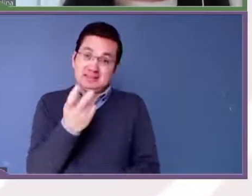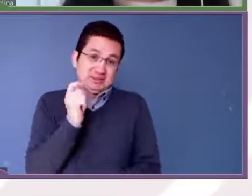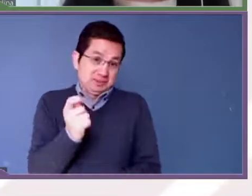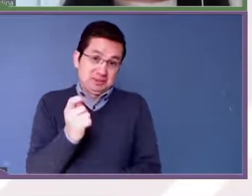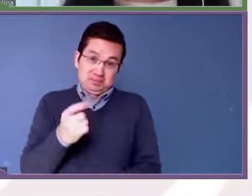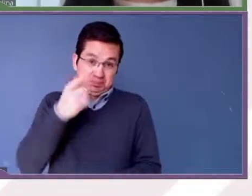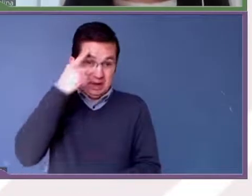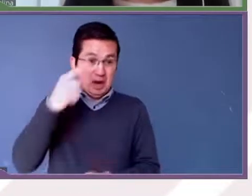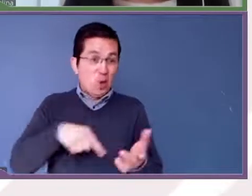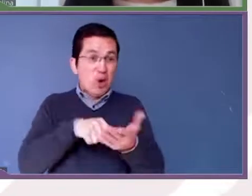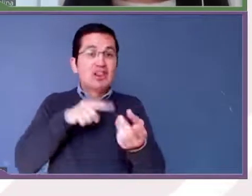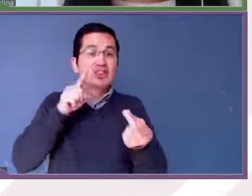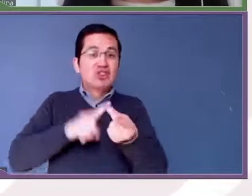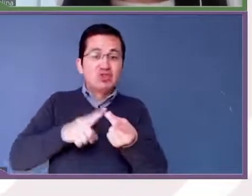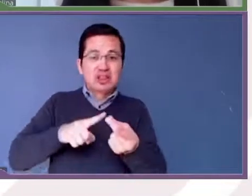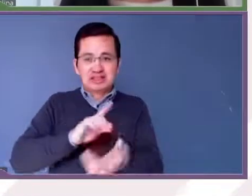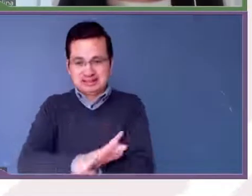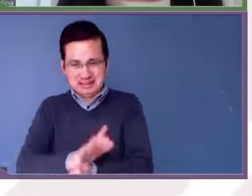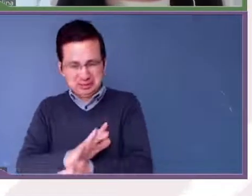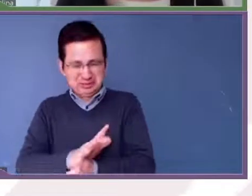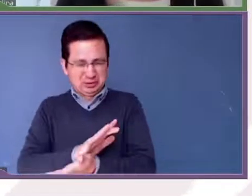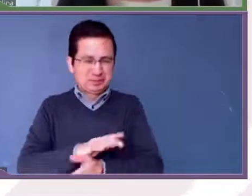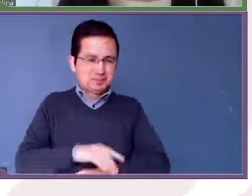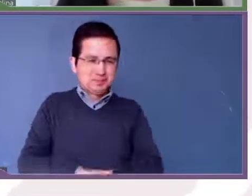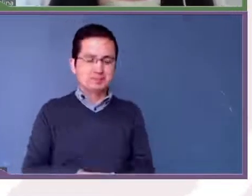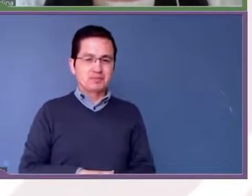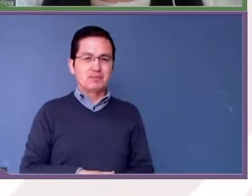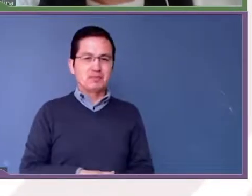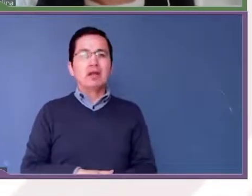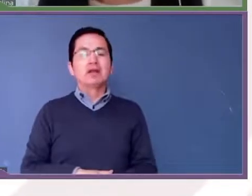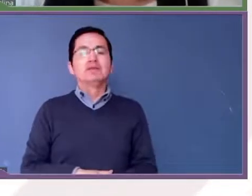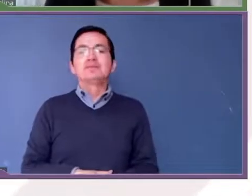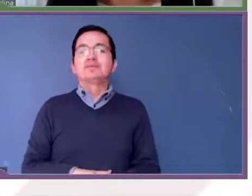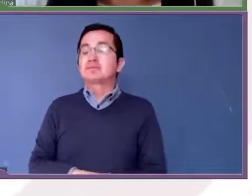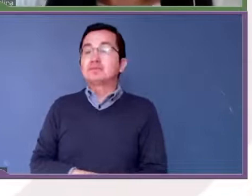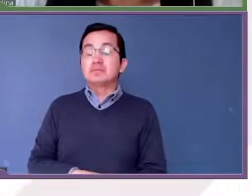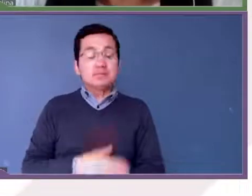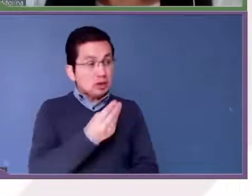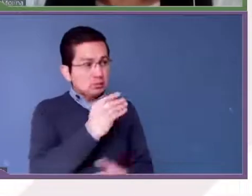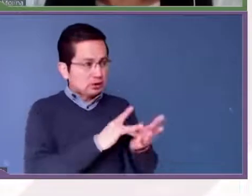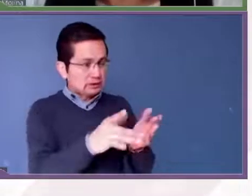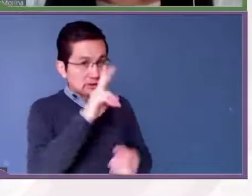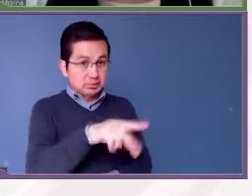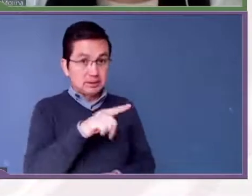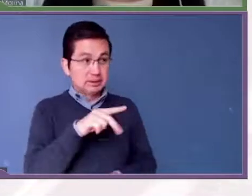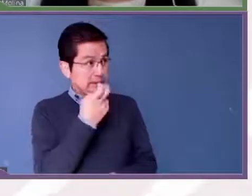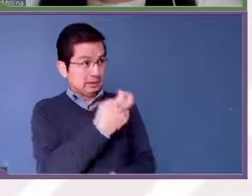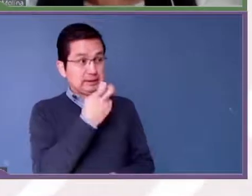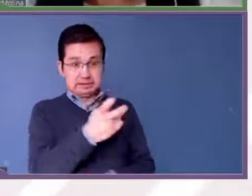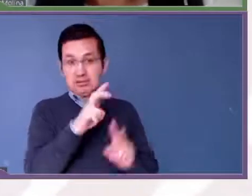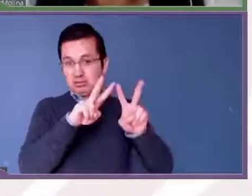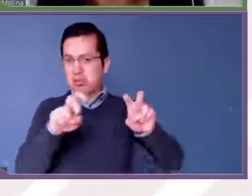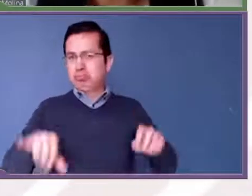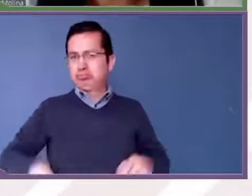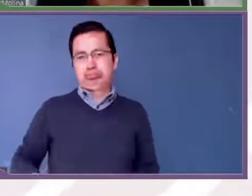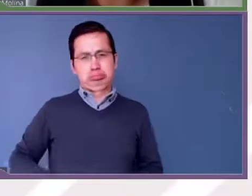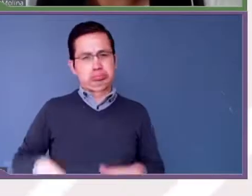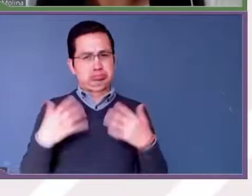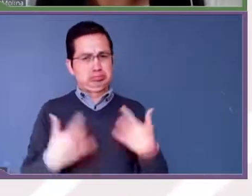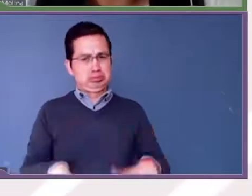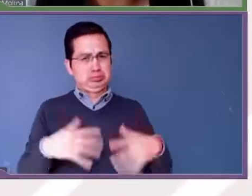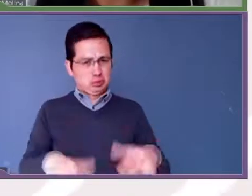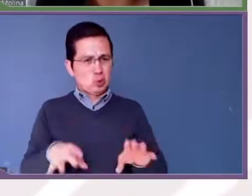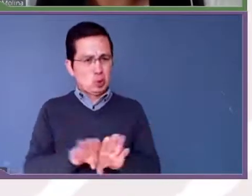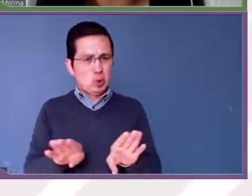Muchísimas gracias, Jessica. Pues sí, la verdad es que a mí me parece súper interesante y me parece interesante estos cruces entre la percepción y el testimonial,